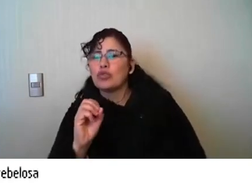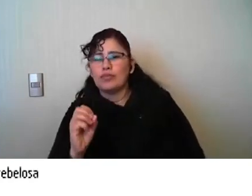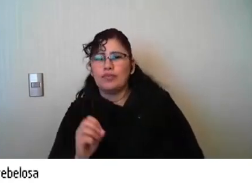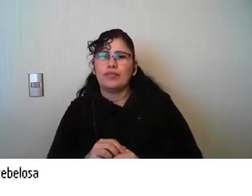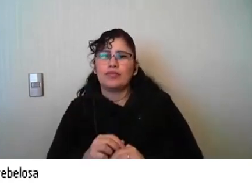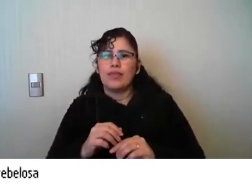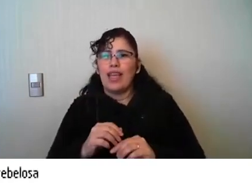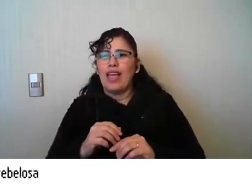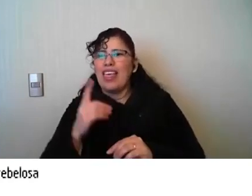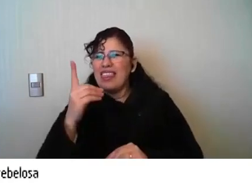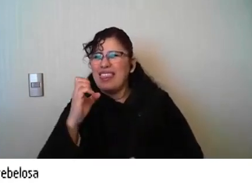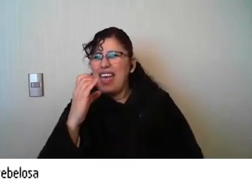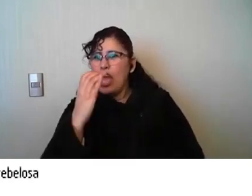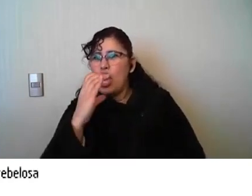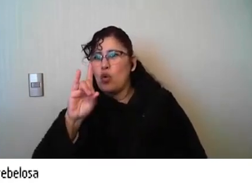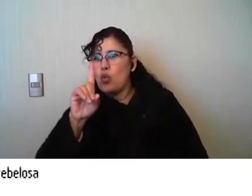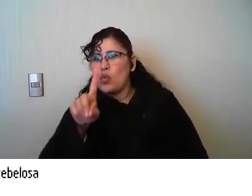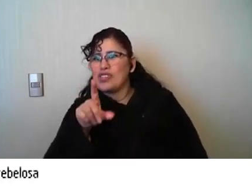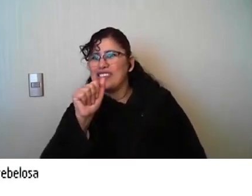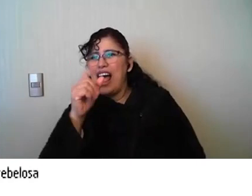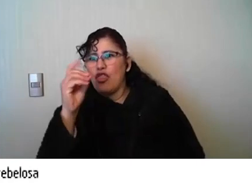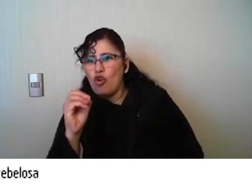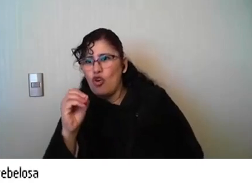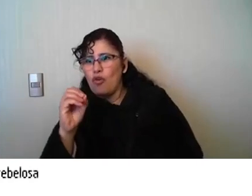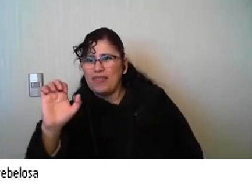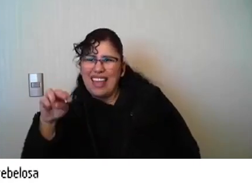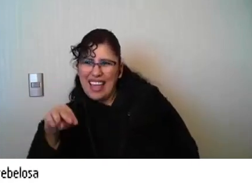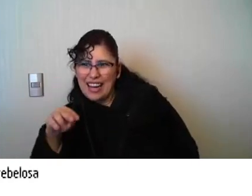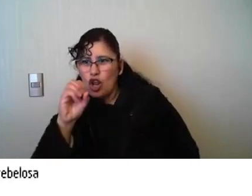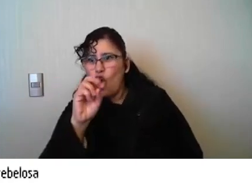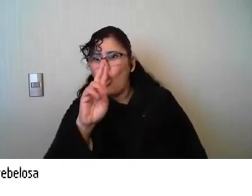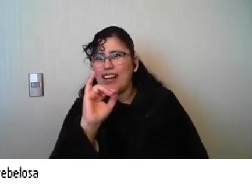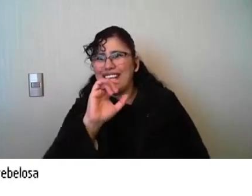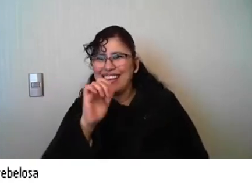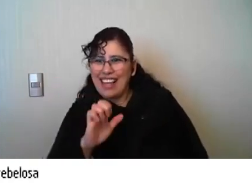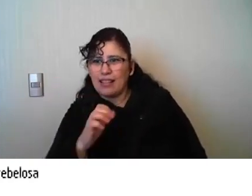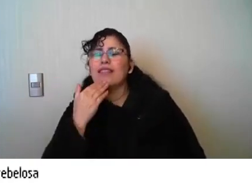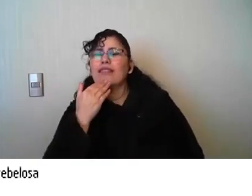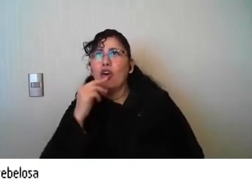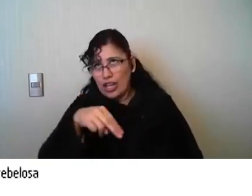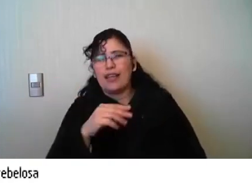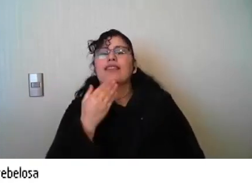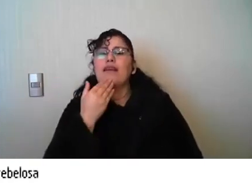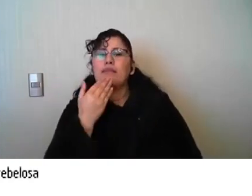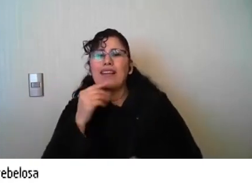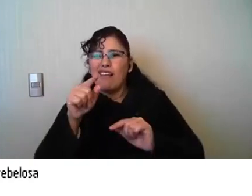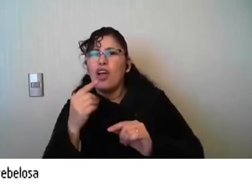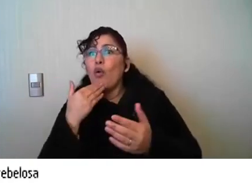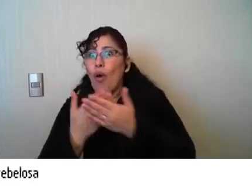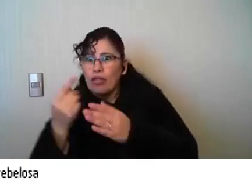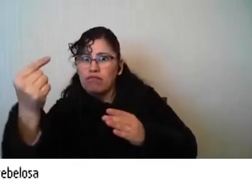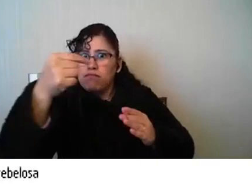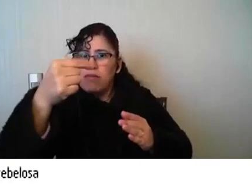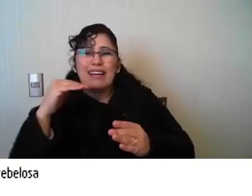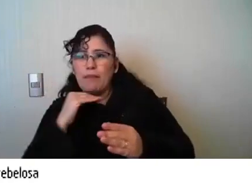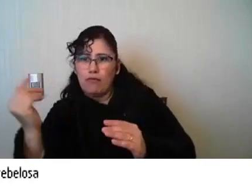decusado en origen. Es decir, si se fijan, esa línea apenas sale, cruza la línea media y va